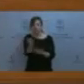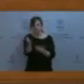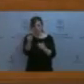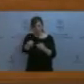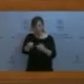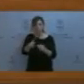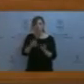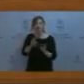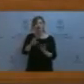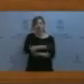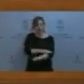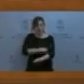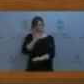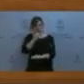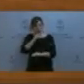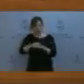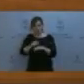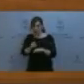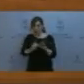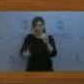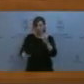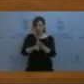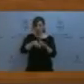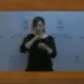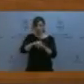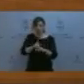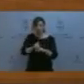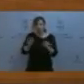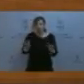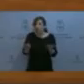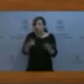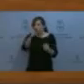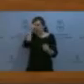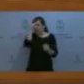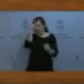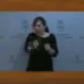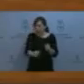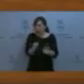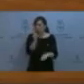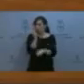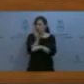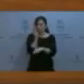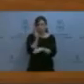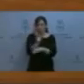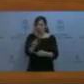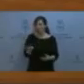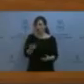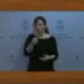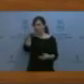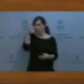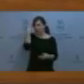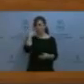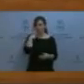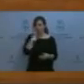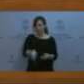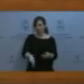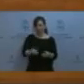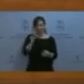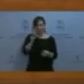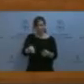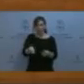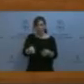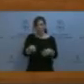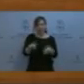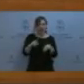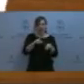gobiernos, entonces, sinceramente, se ha perdido el respeto institucional y se ha perdido esa hoja de ruta que